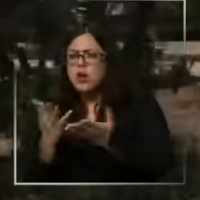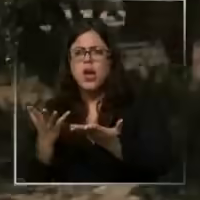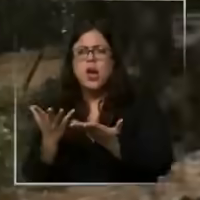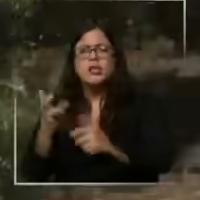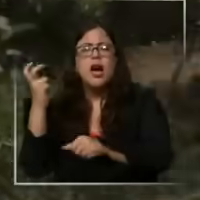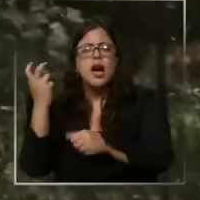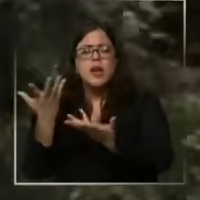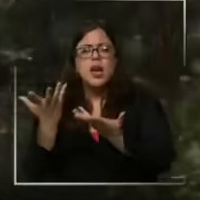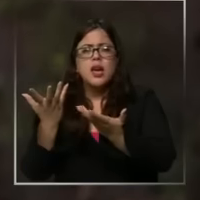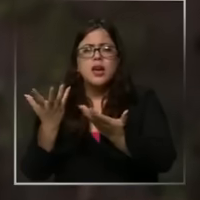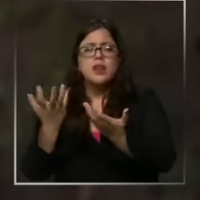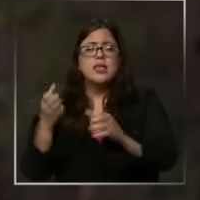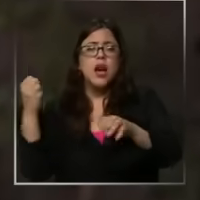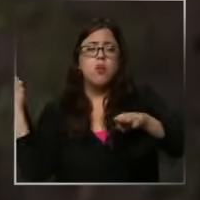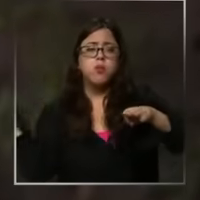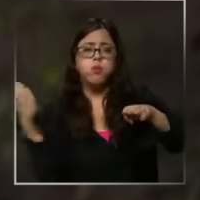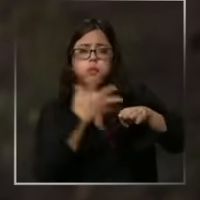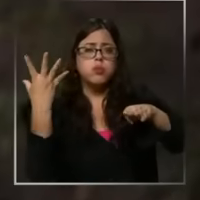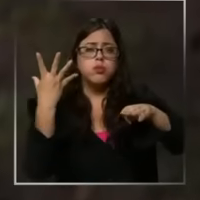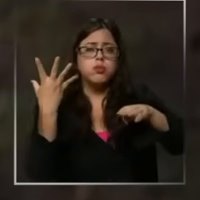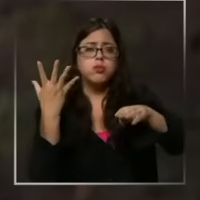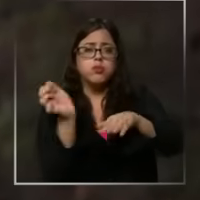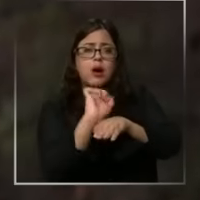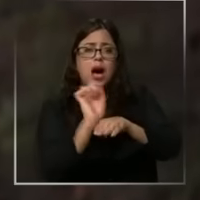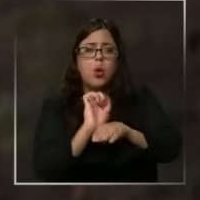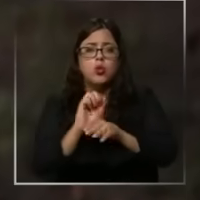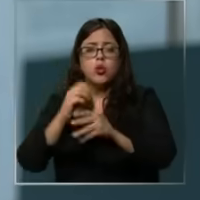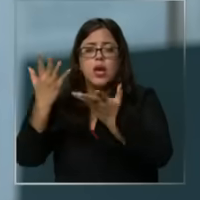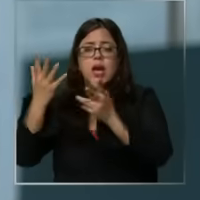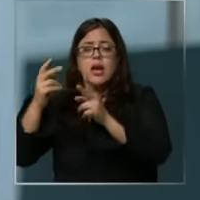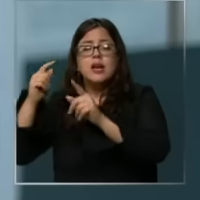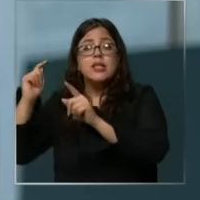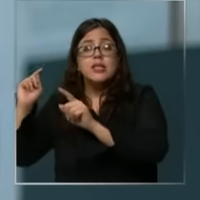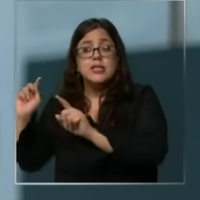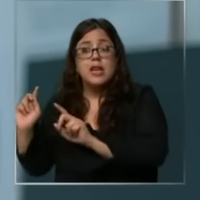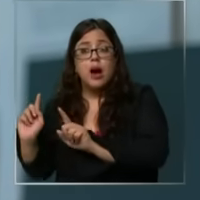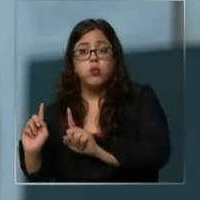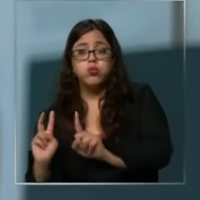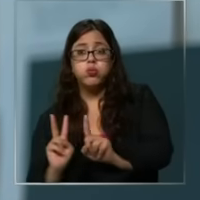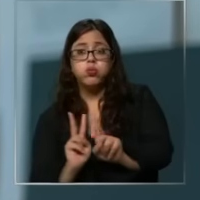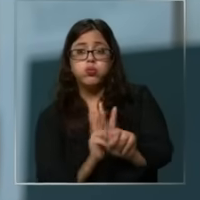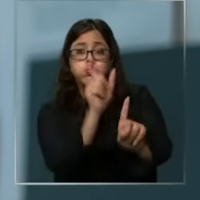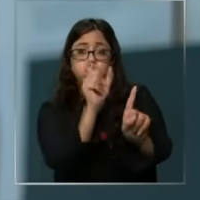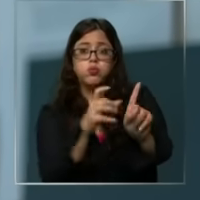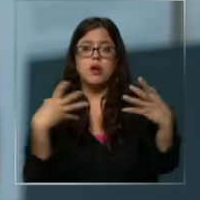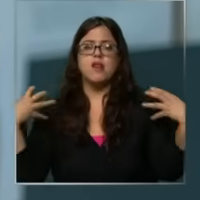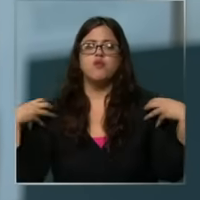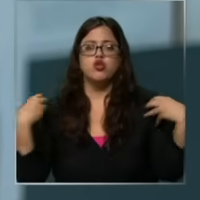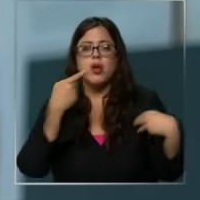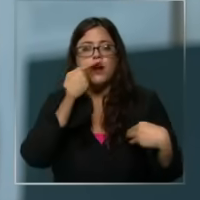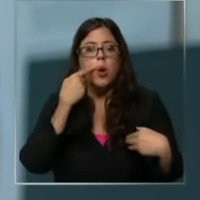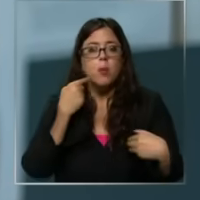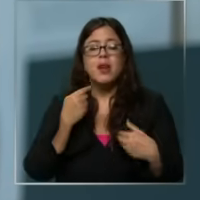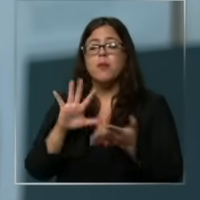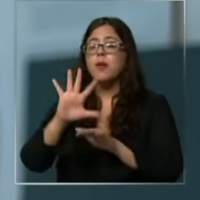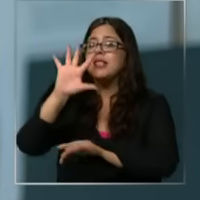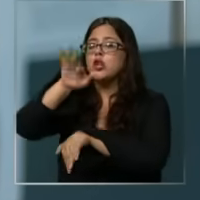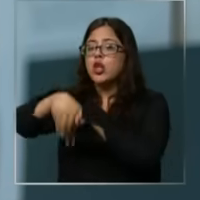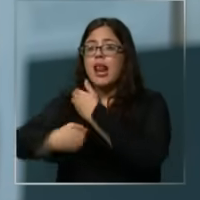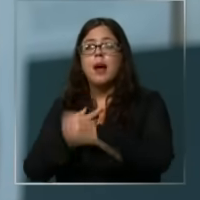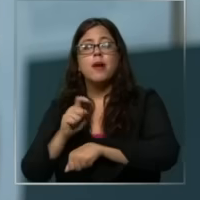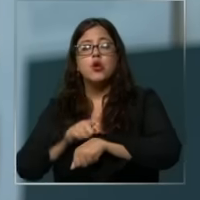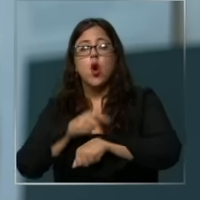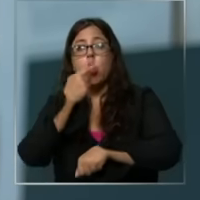fueron tras el sujeto que había ocasionado aquellos daños. Y se encuentran, aproximadamente a las 5 de la mañana, como les mencioné, que